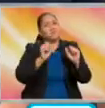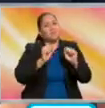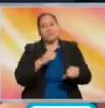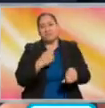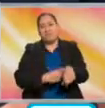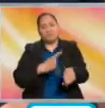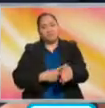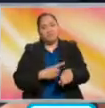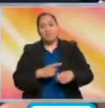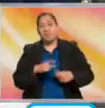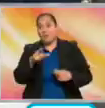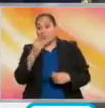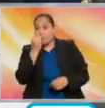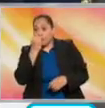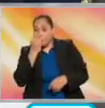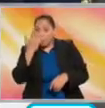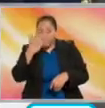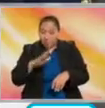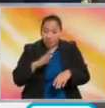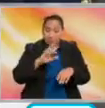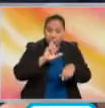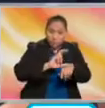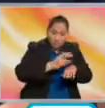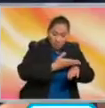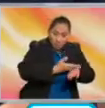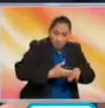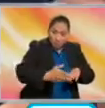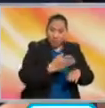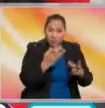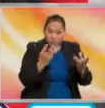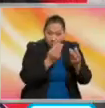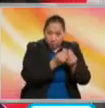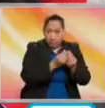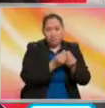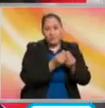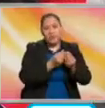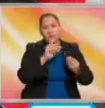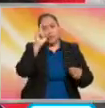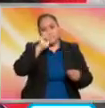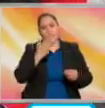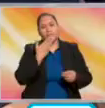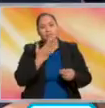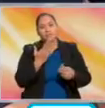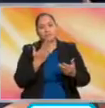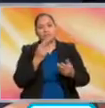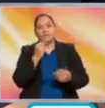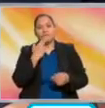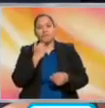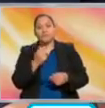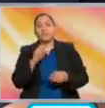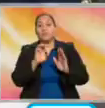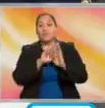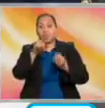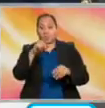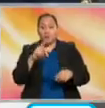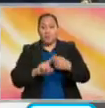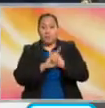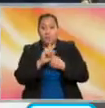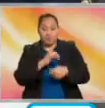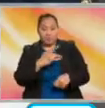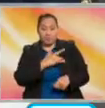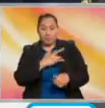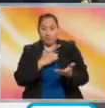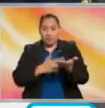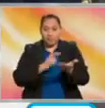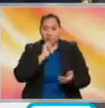daño. Y el que tú te comas 10 claras juntas no es una buena recomendación. Ahora, ojo, si Sí. no tienes un problema de colesterol, como ¿por qué no la